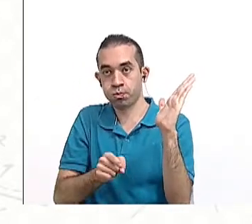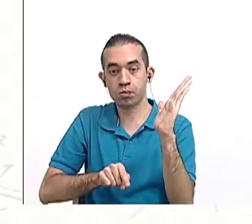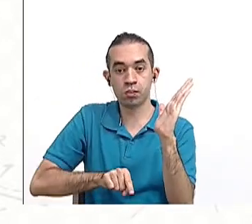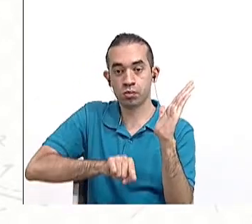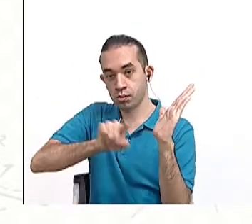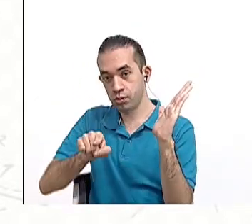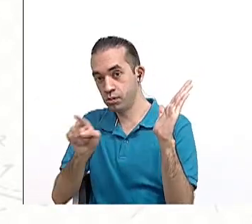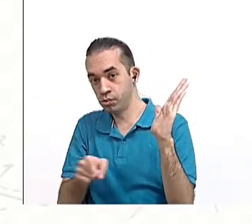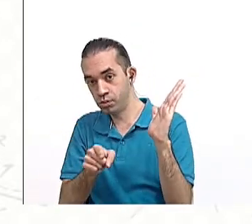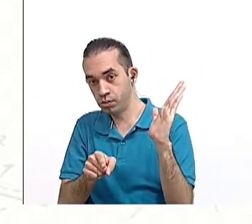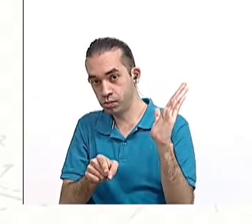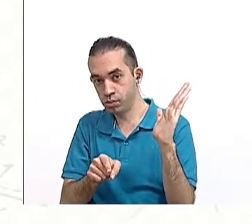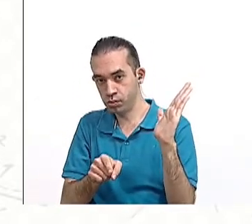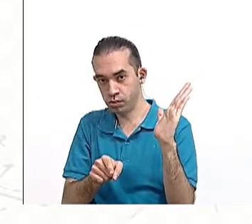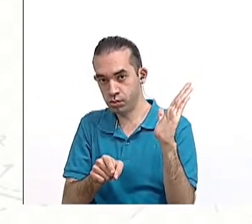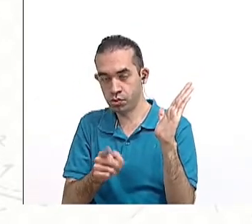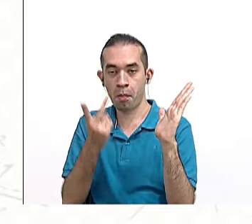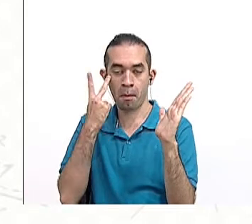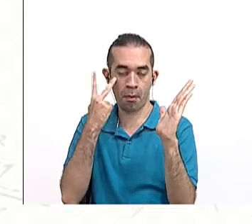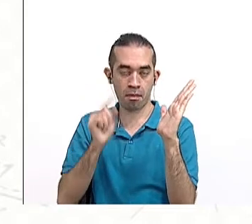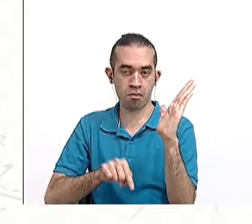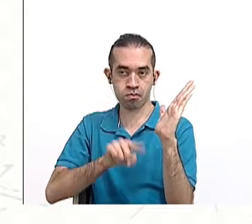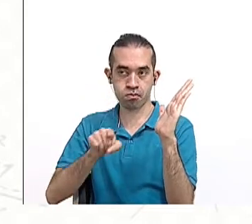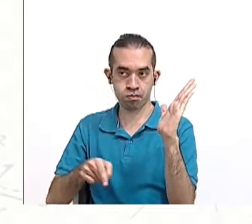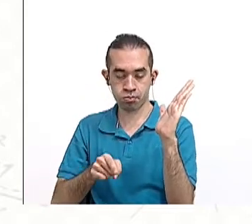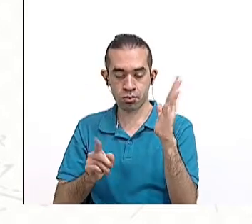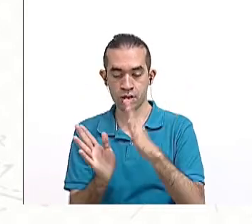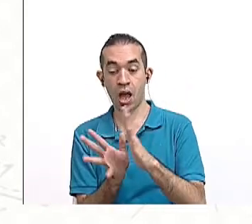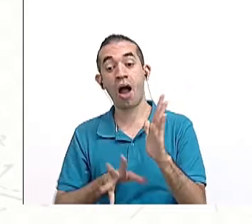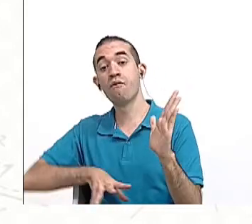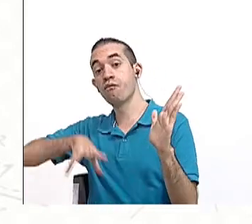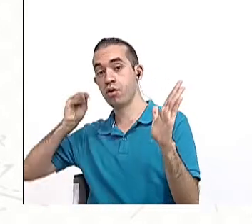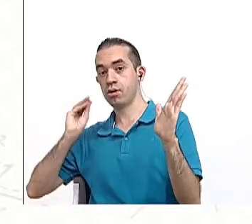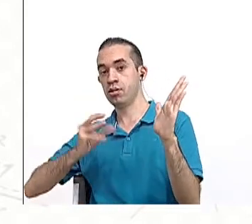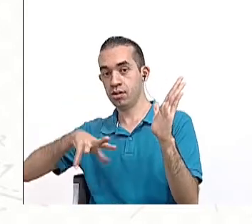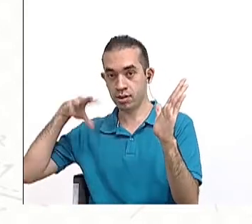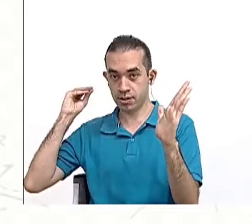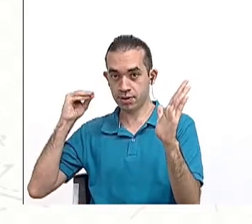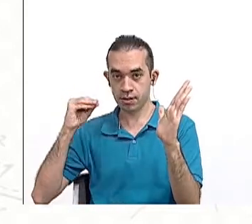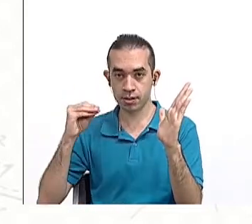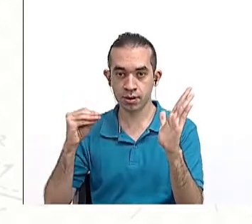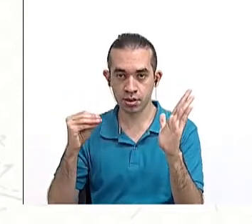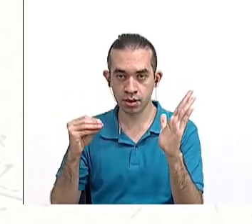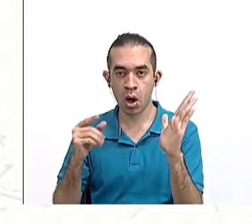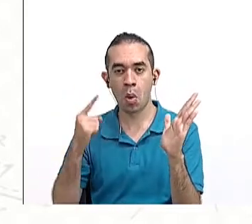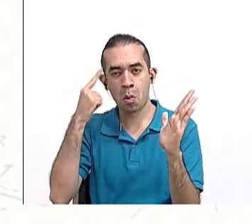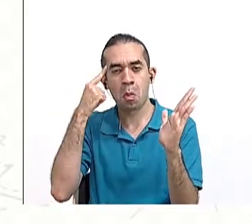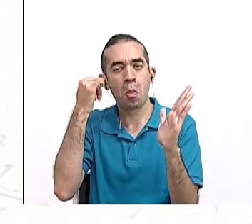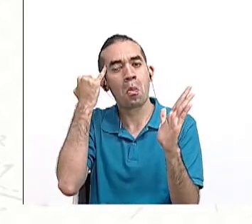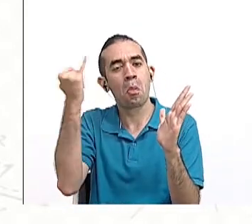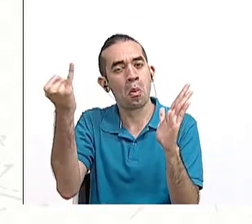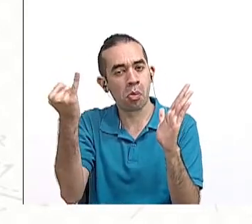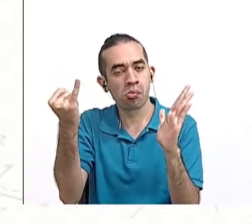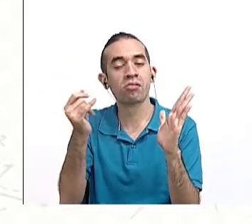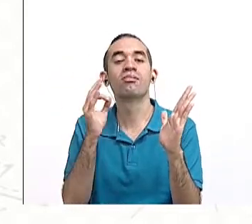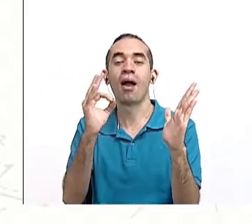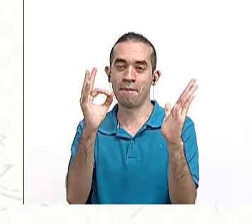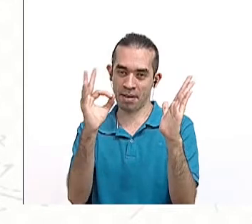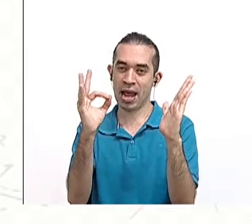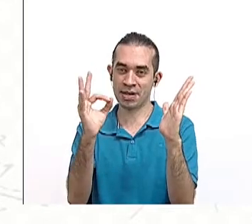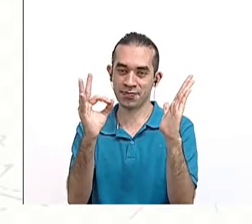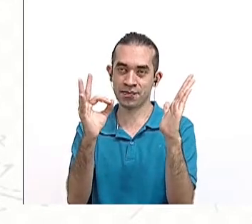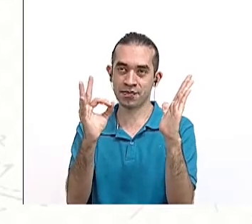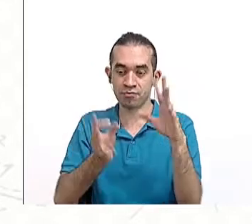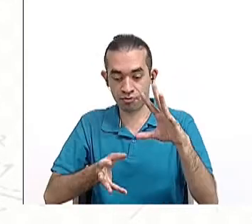el valor de beta vean que beta es un ángulo externo como se les ocurre muy bien vamos a